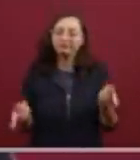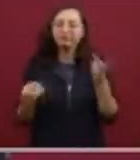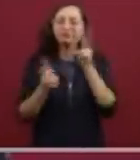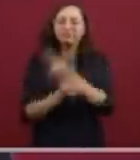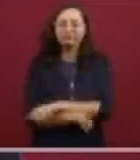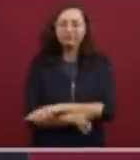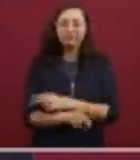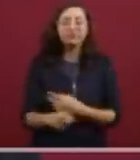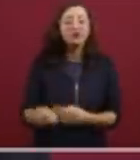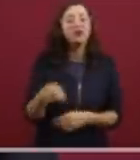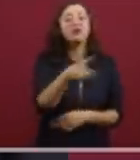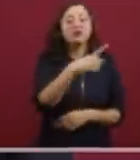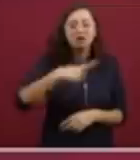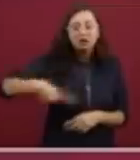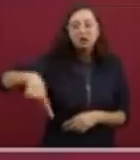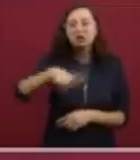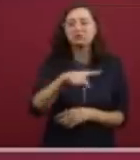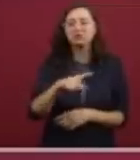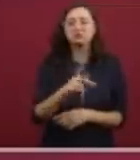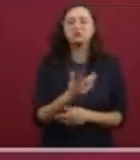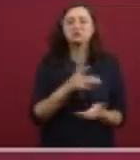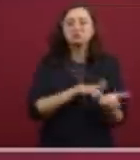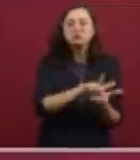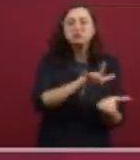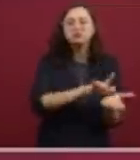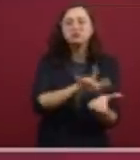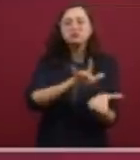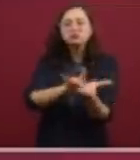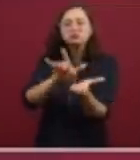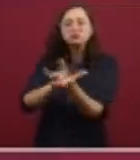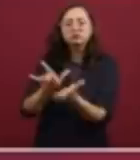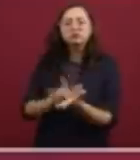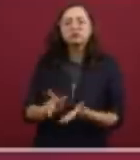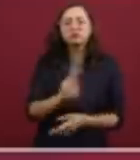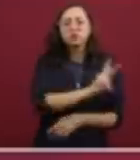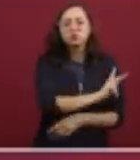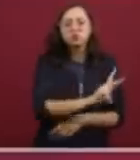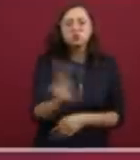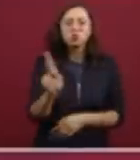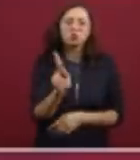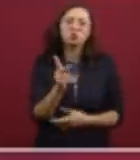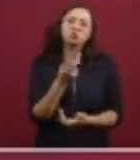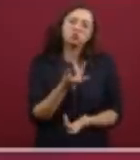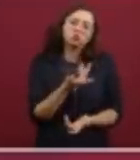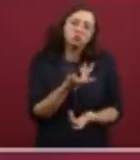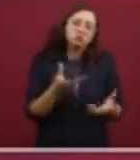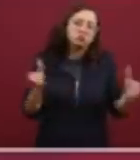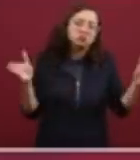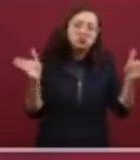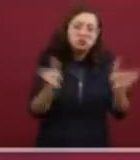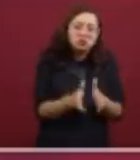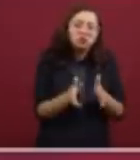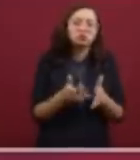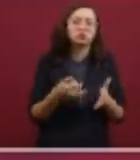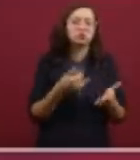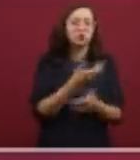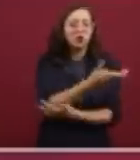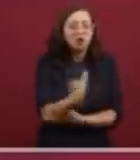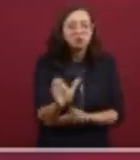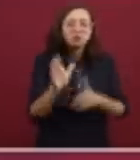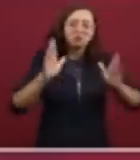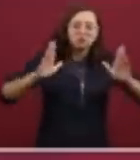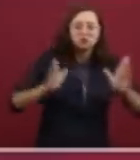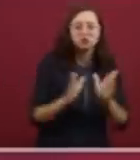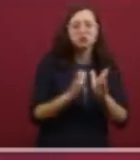se le está dando a todos los pequeños productores,